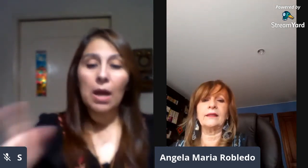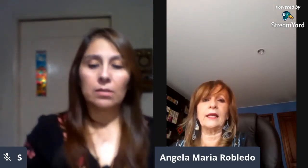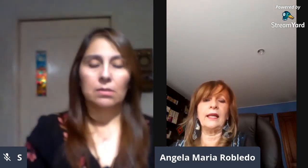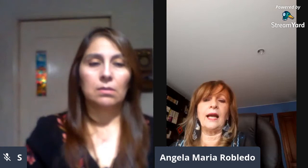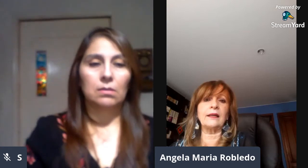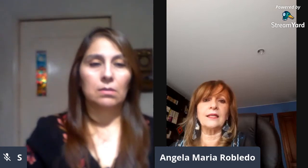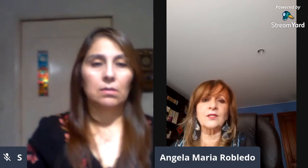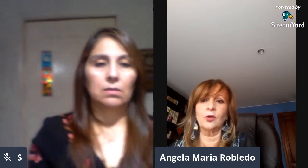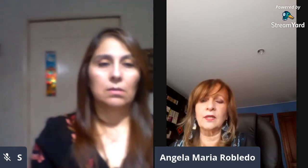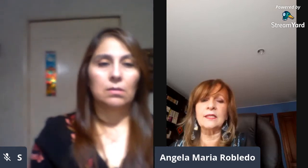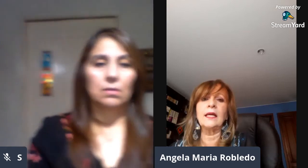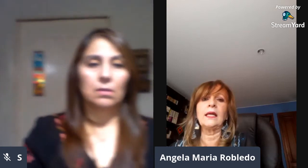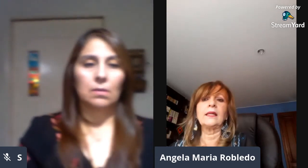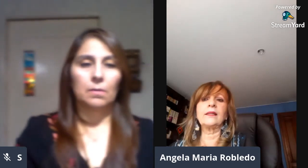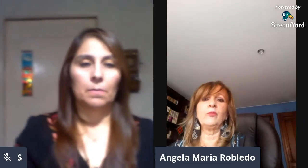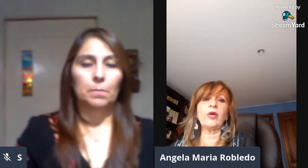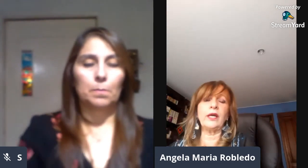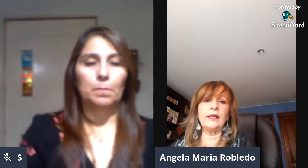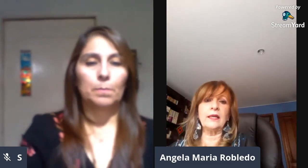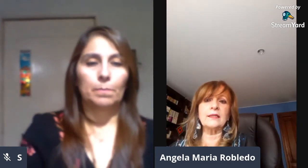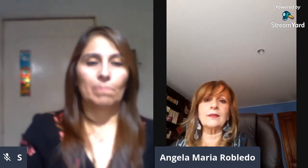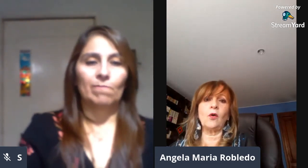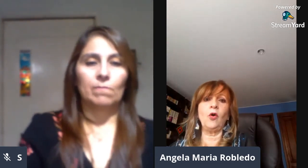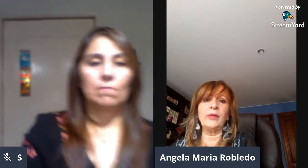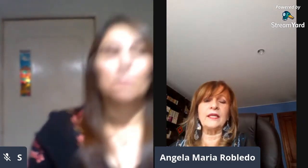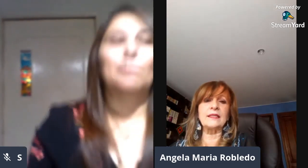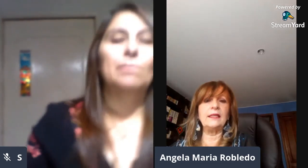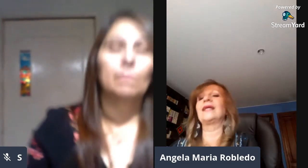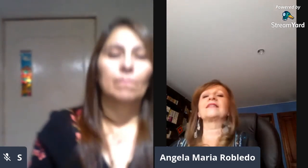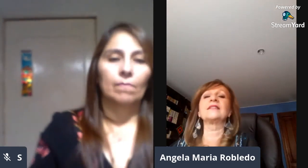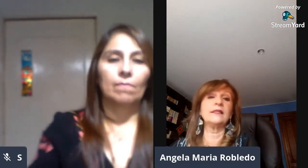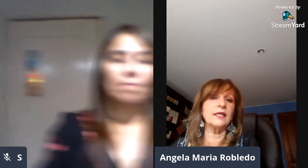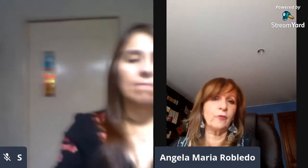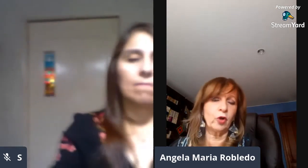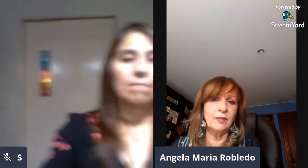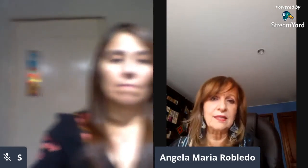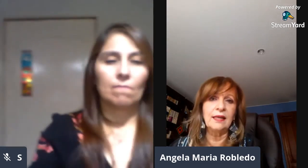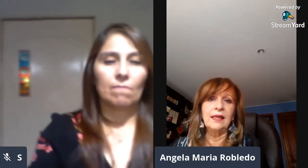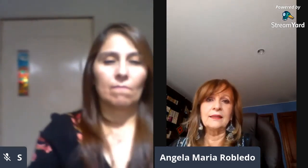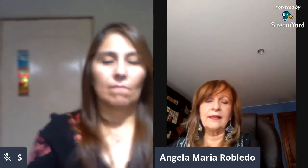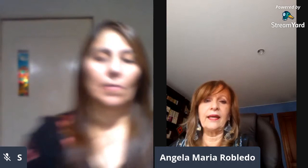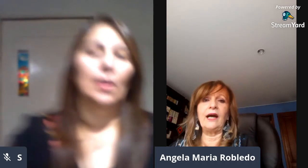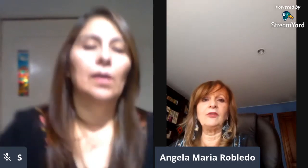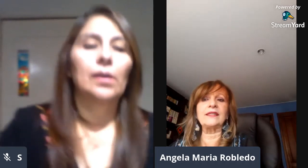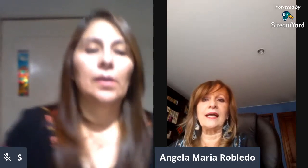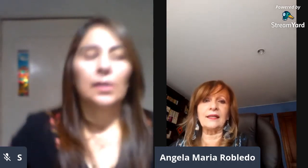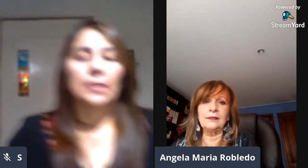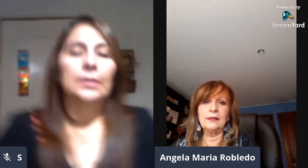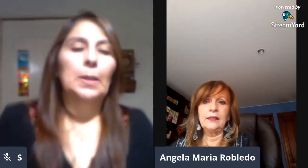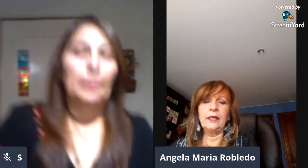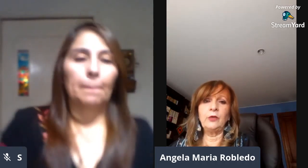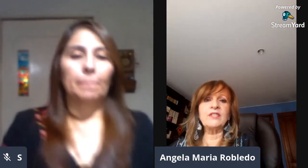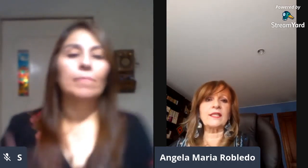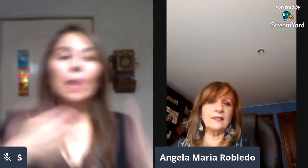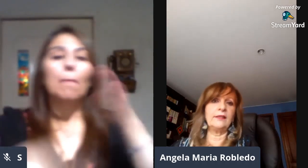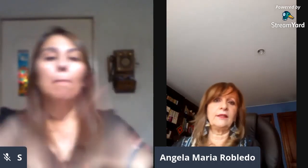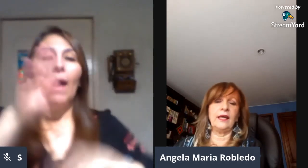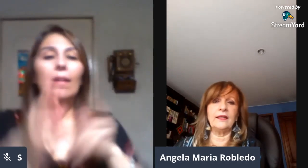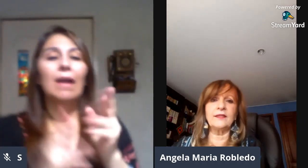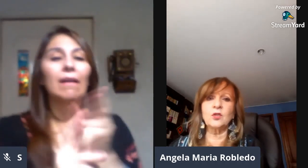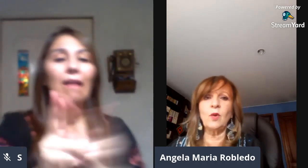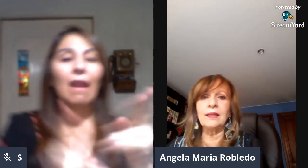día entre las relaciones de mujeres, hombres y las distintas formas de habitar